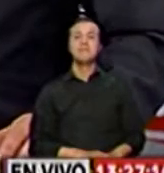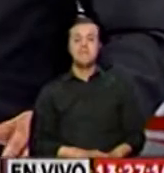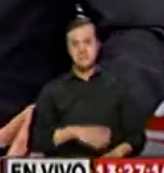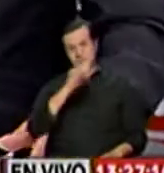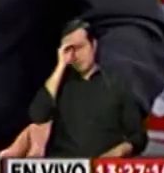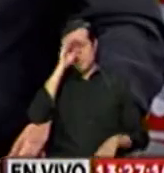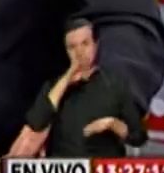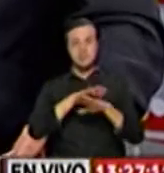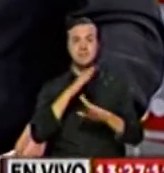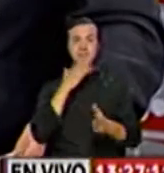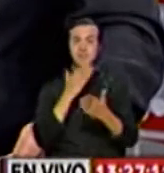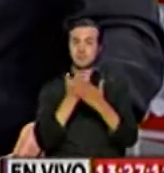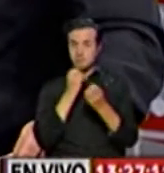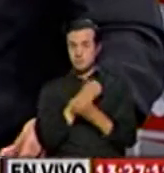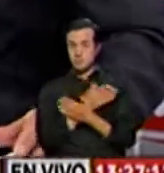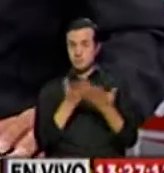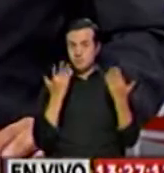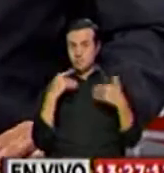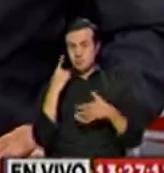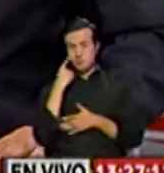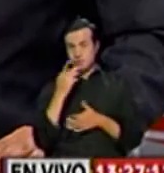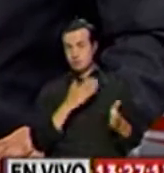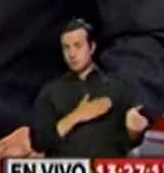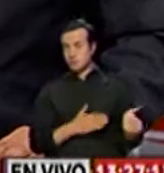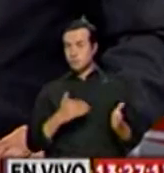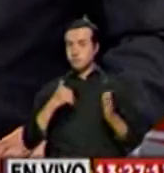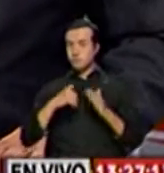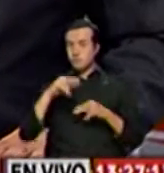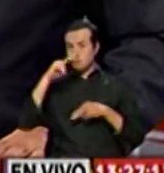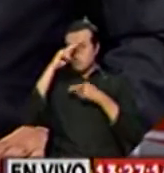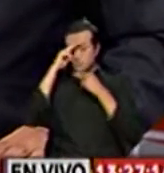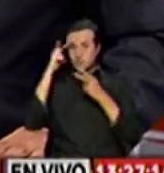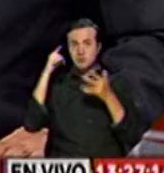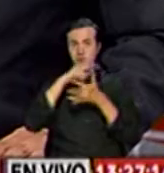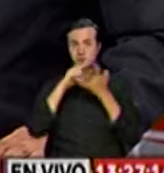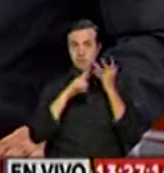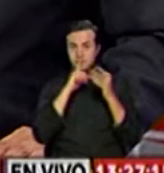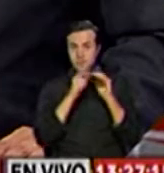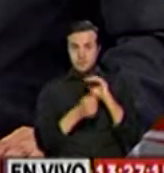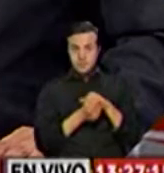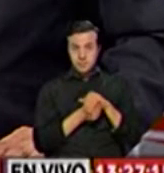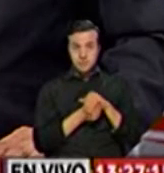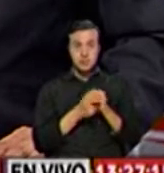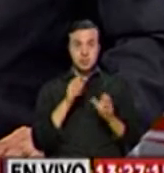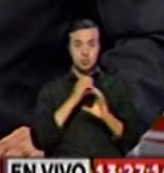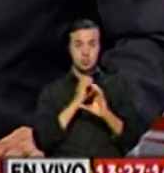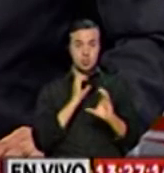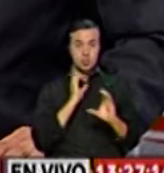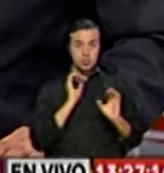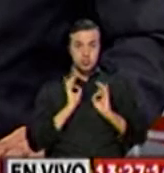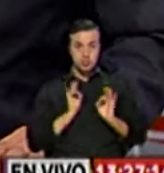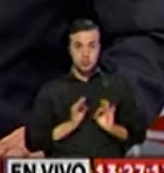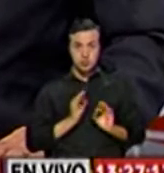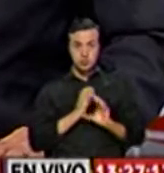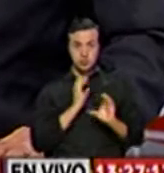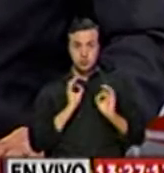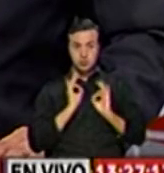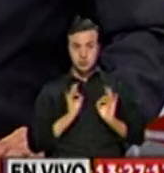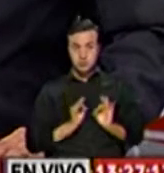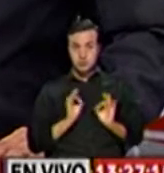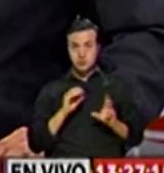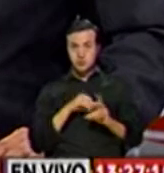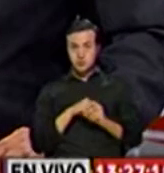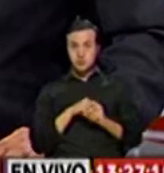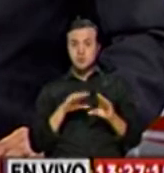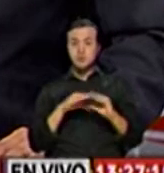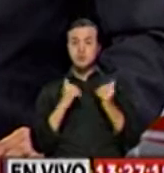Buenas tardes, gracias Mirta por tu reporte. Vamos a revisar ahora más noticias. Con agentes encubiertos dentro de las unidades de transporte interprovincial,